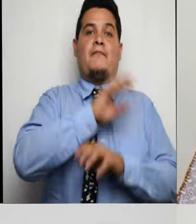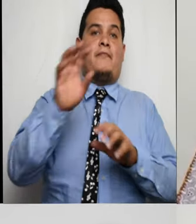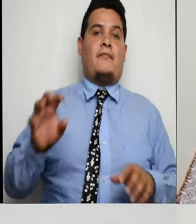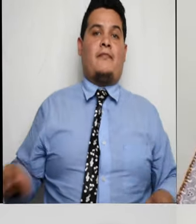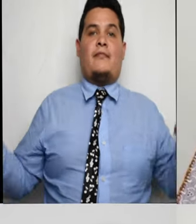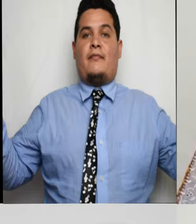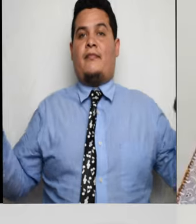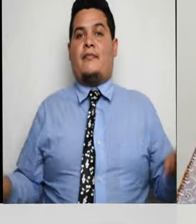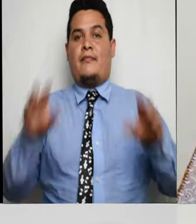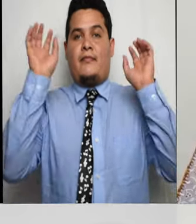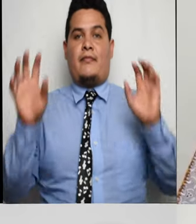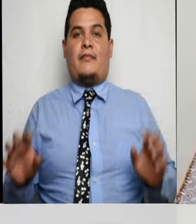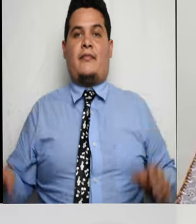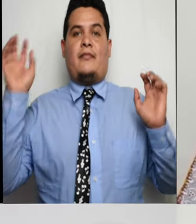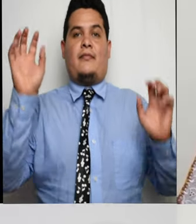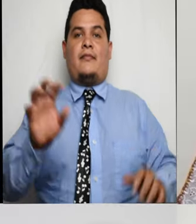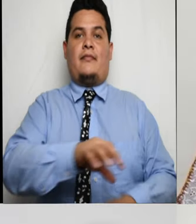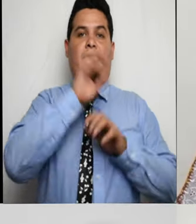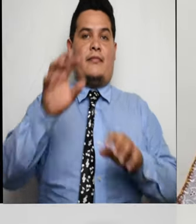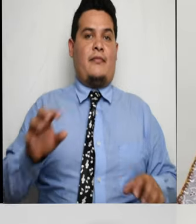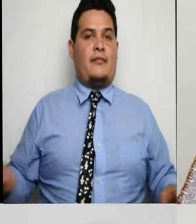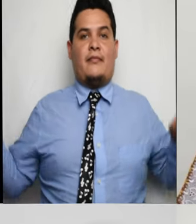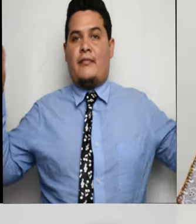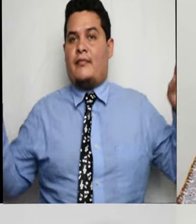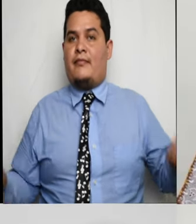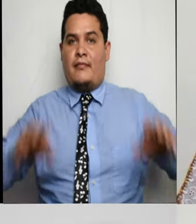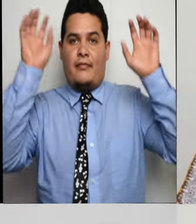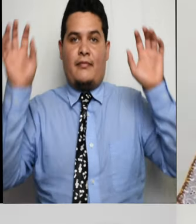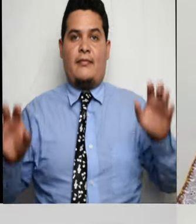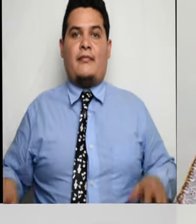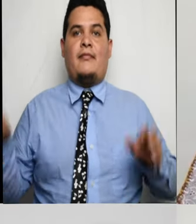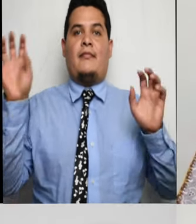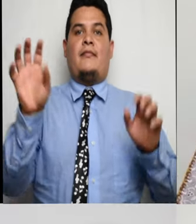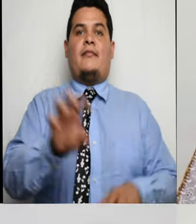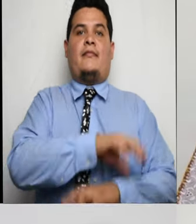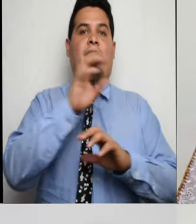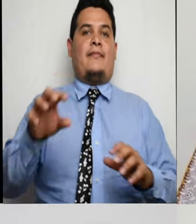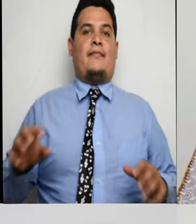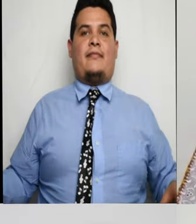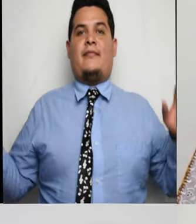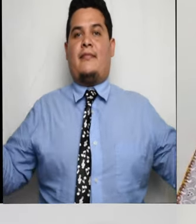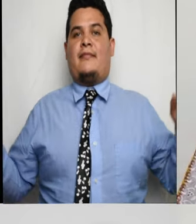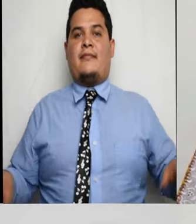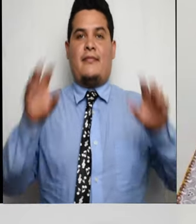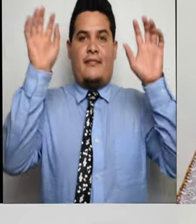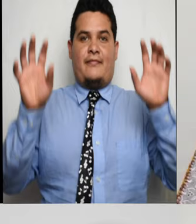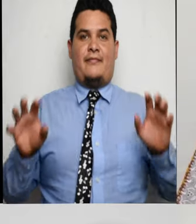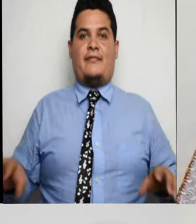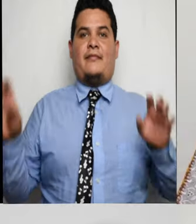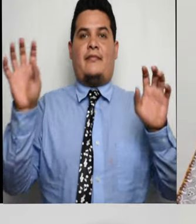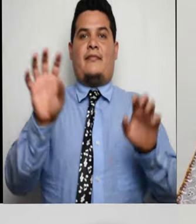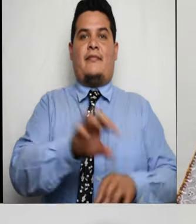Ojalá que remonte su vuelo, más que el cóndor y el